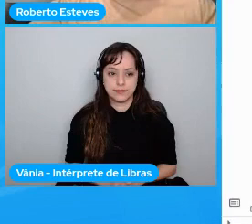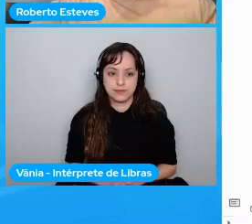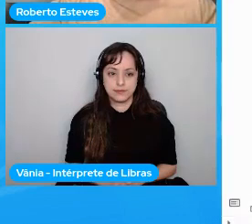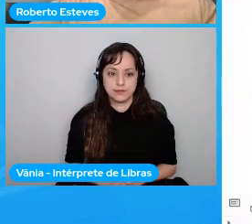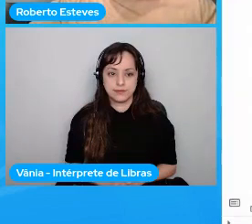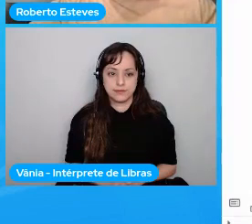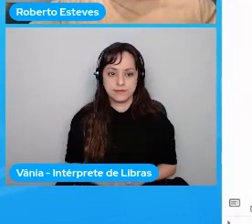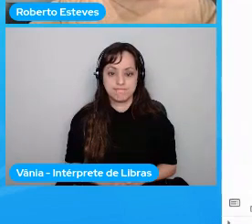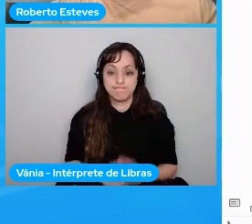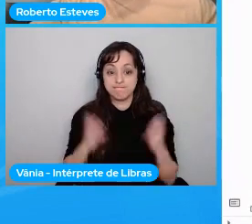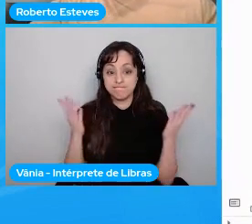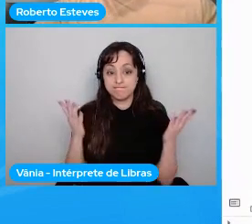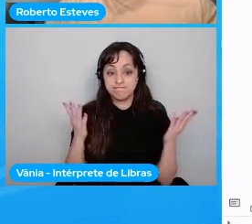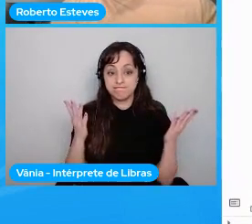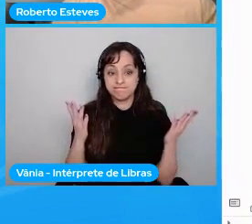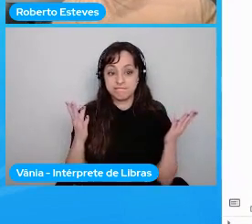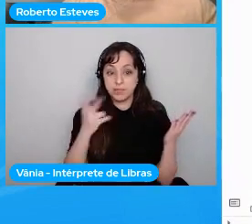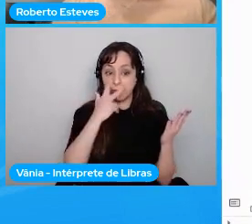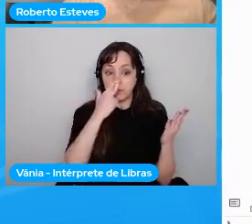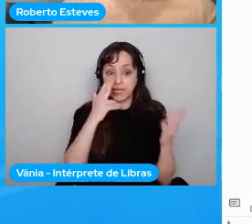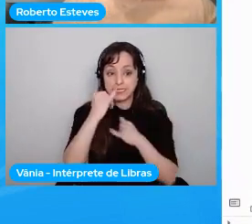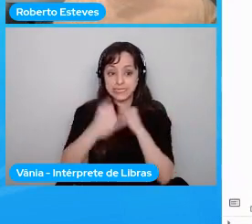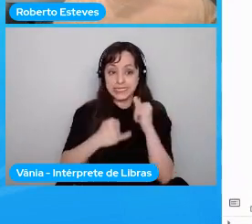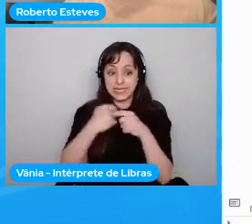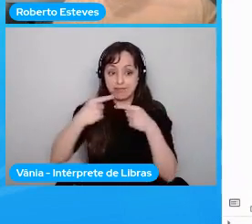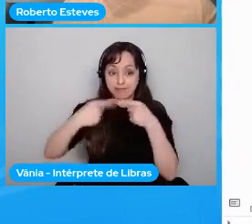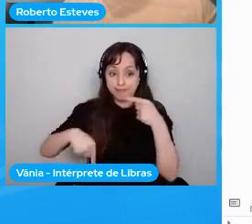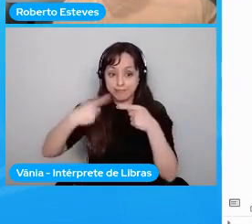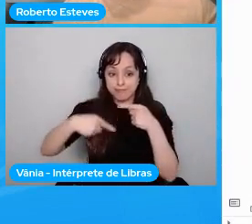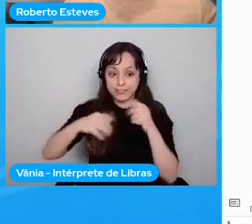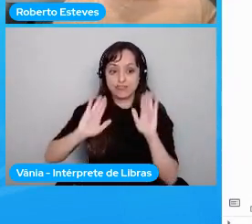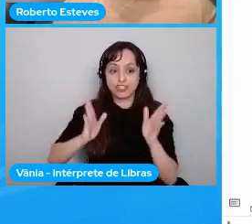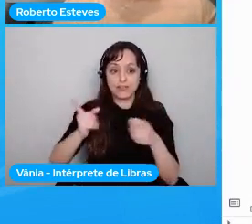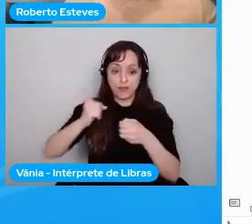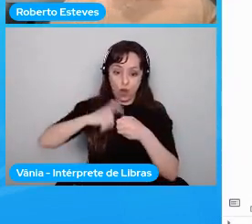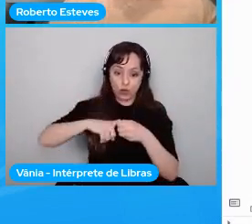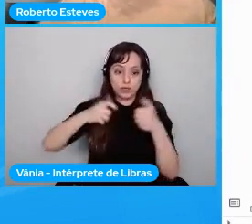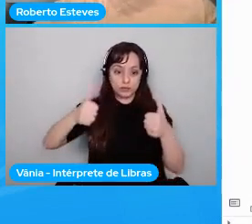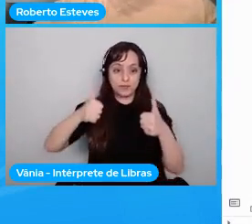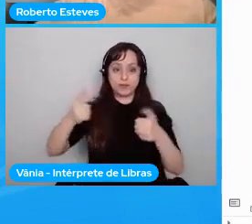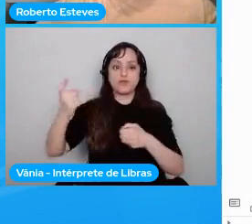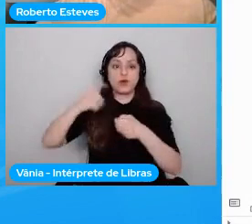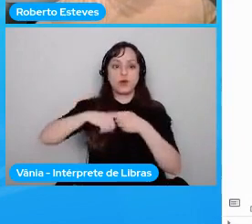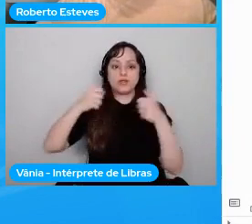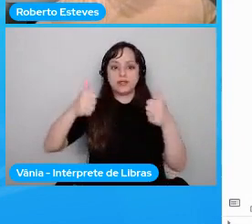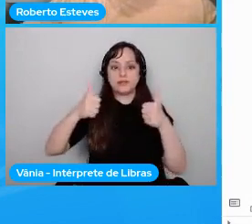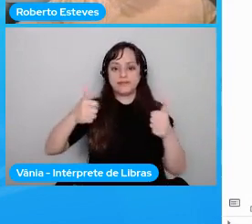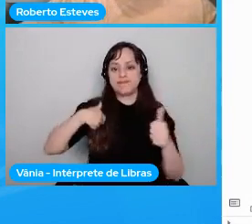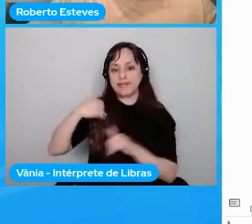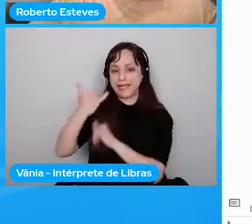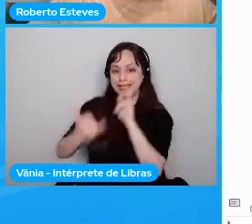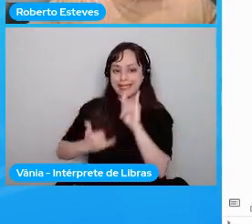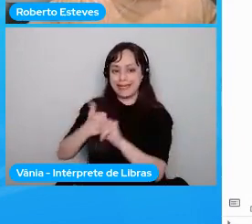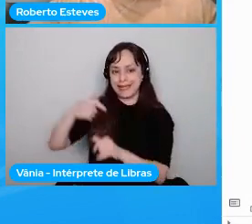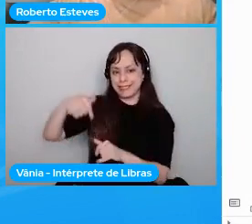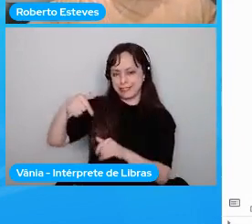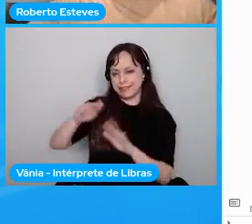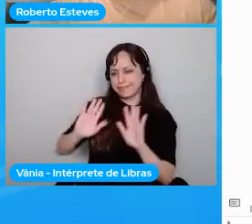Ya creo que se me fue el internet un ratito, pero ya regresó. Ya estamos de vuelta. Se me fue el internet un ratito, pero ya estamos de